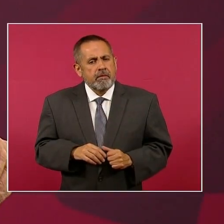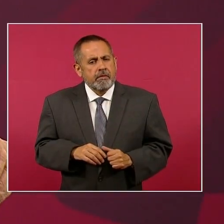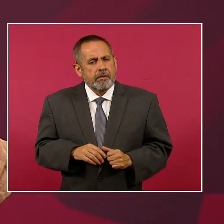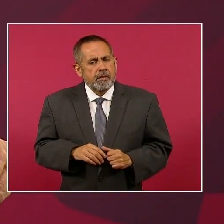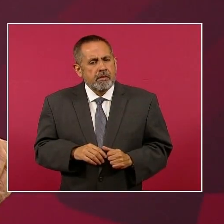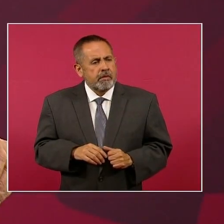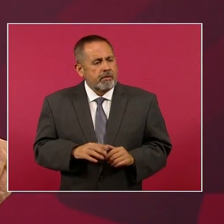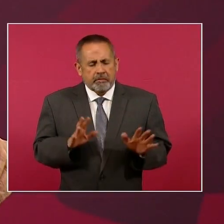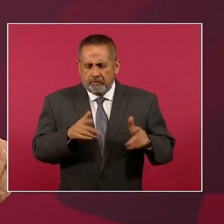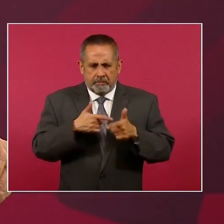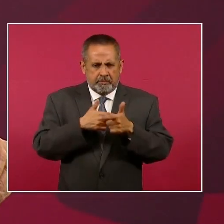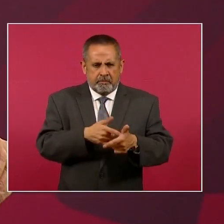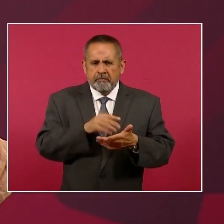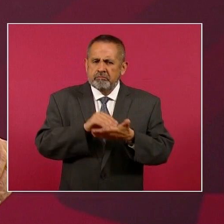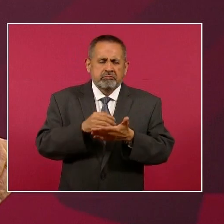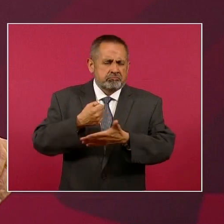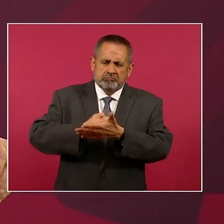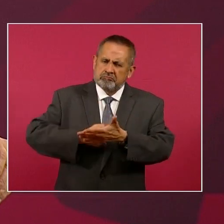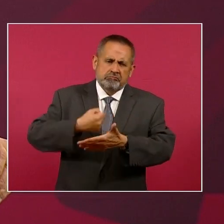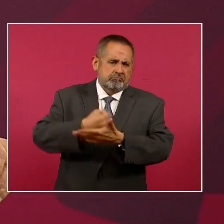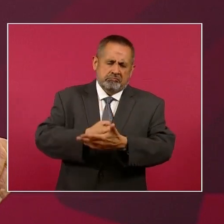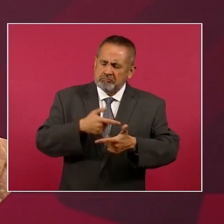Nosotros vamos a seguir peleando